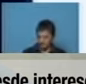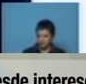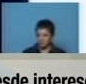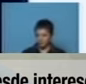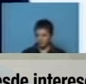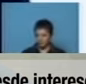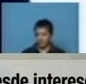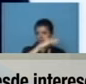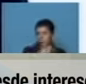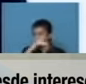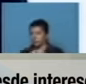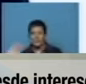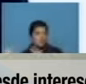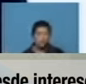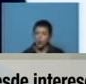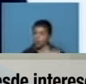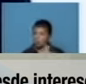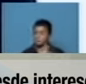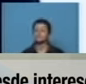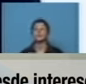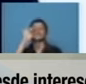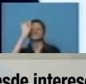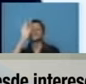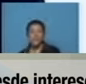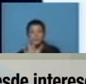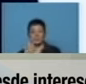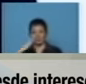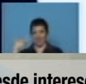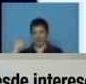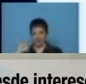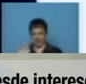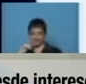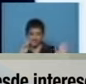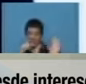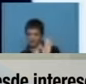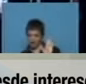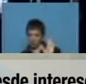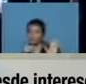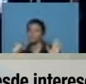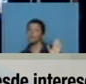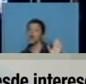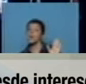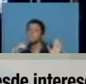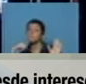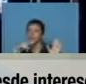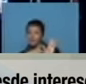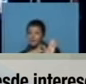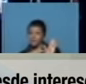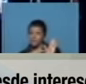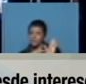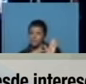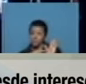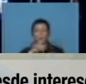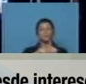económica, puestos de trabajo. Solamente Argentina está en verde, aumentando con la caída